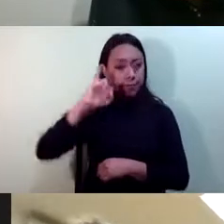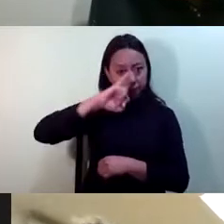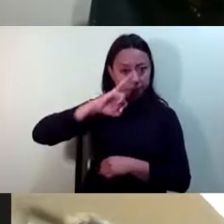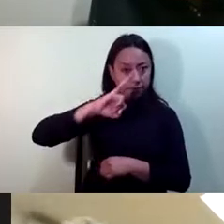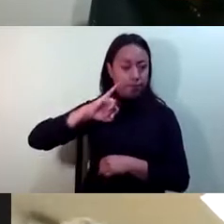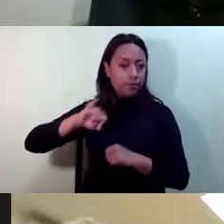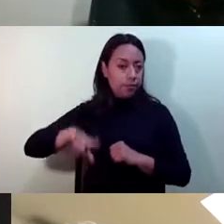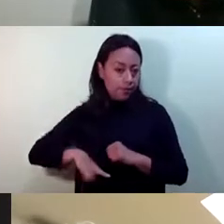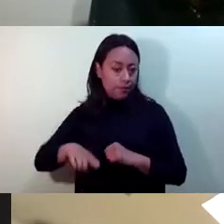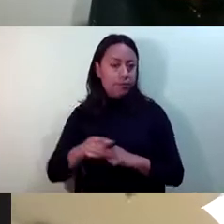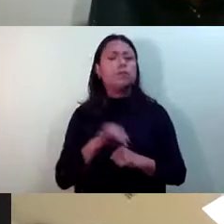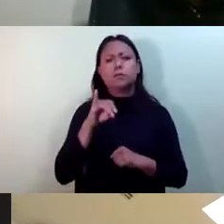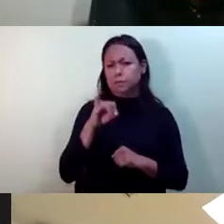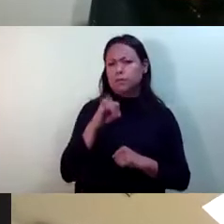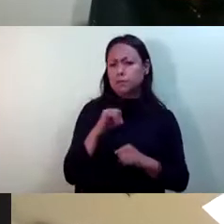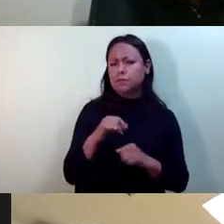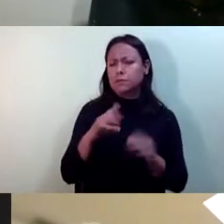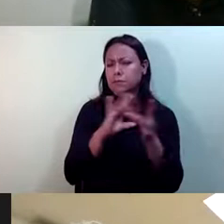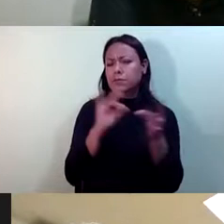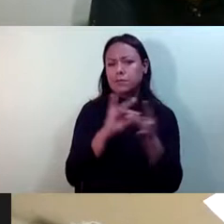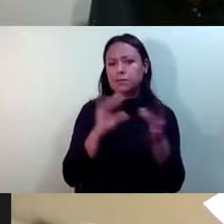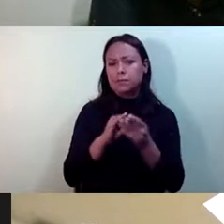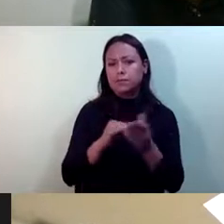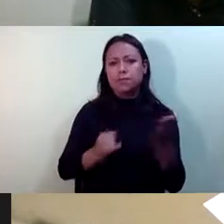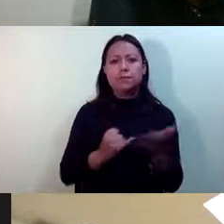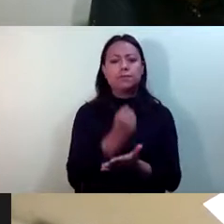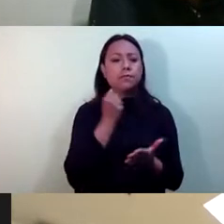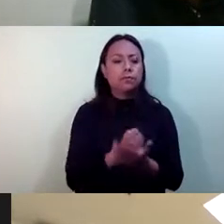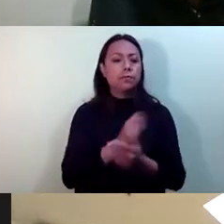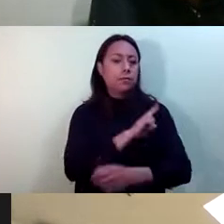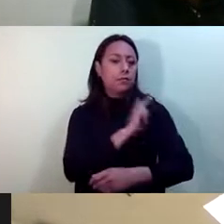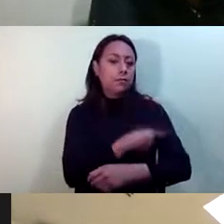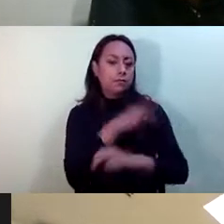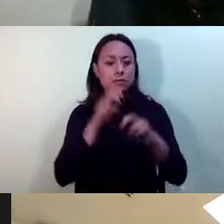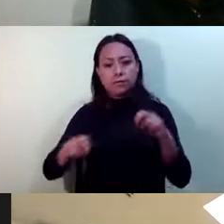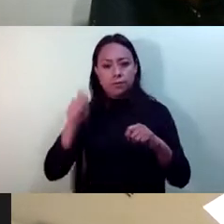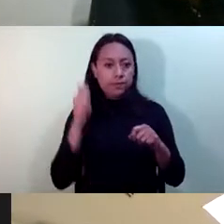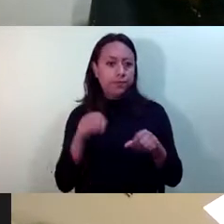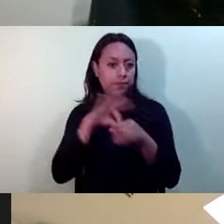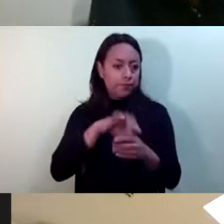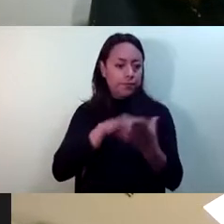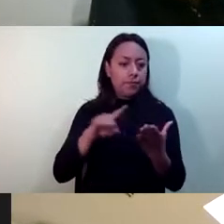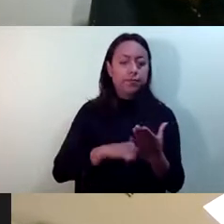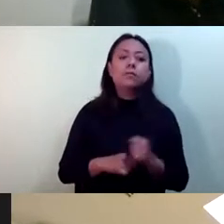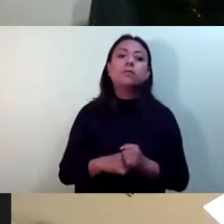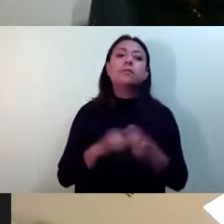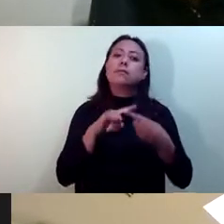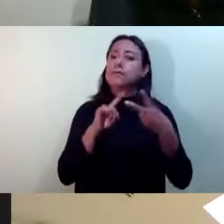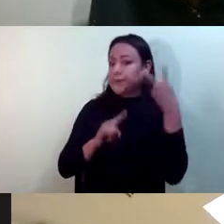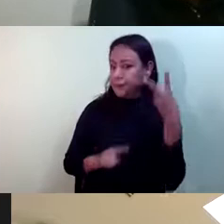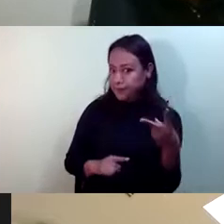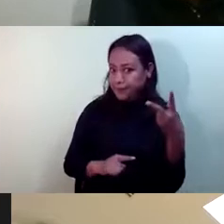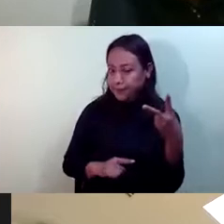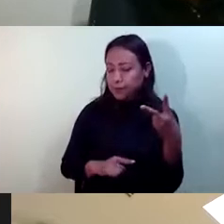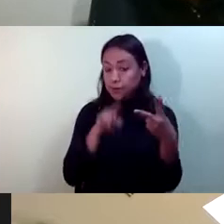a la resolución de la Sala Superior del Tribunal Electoral del Poder Judicial de la Federación. Segunda, no me respondió si